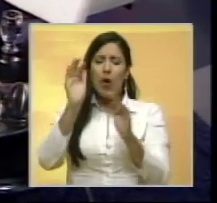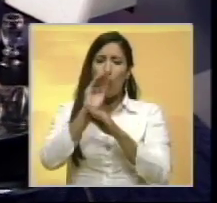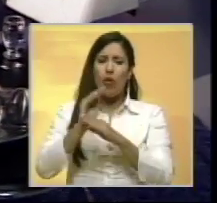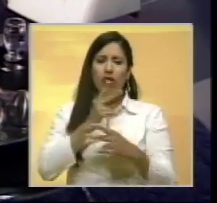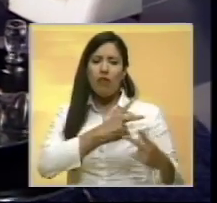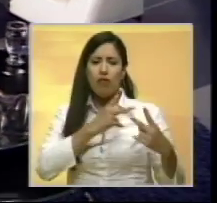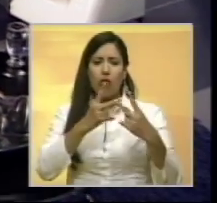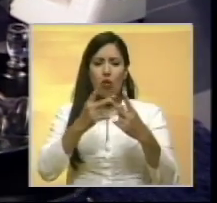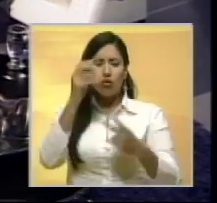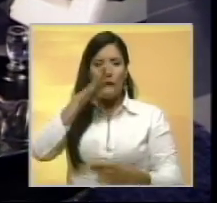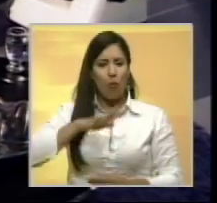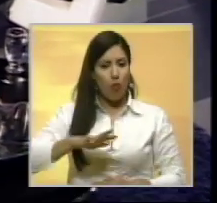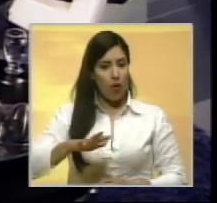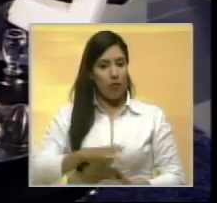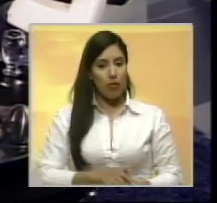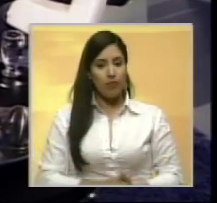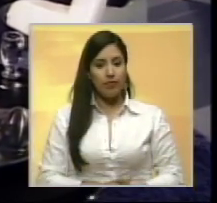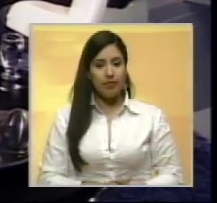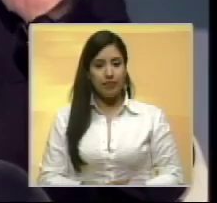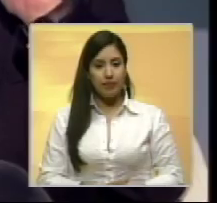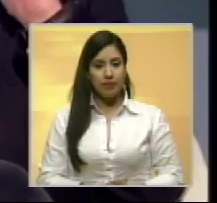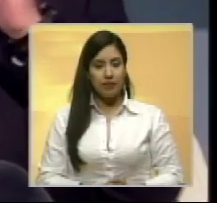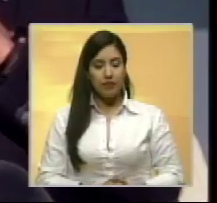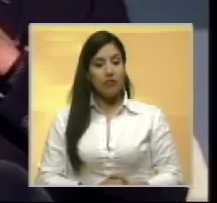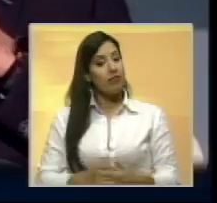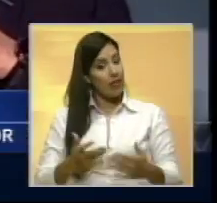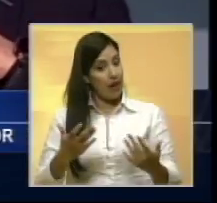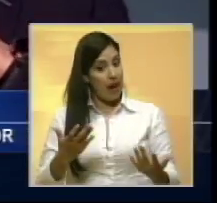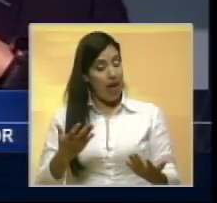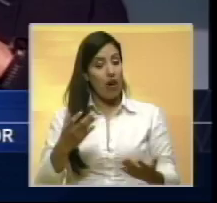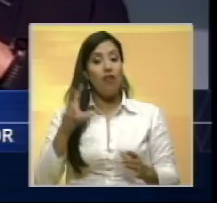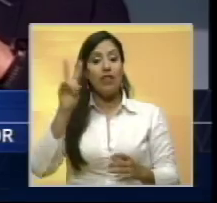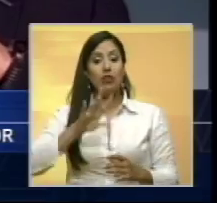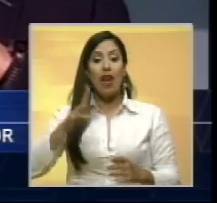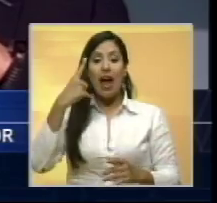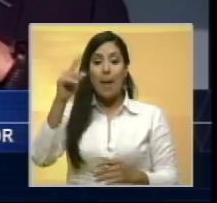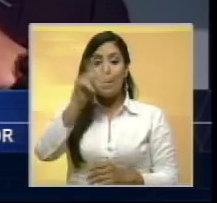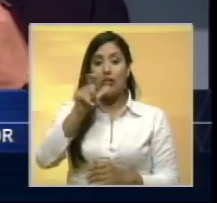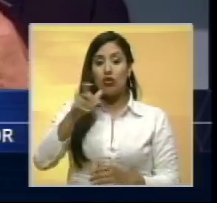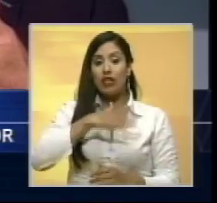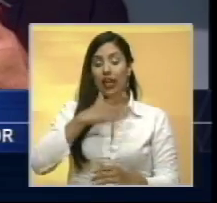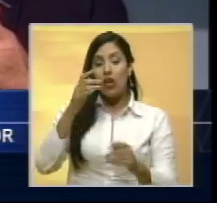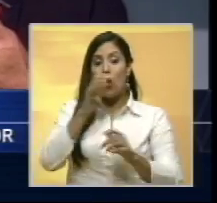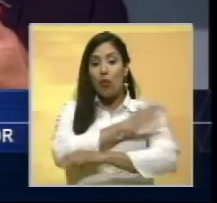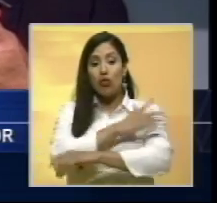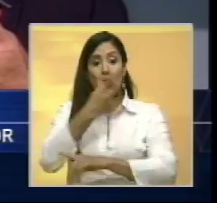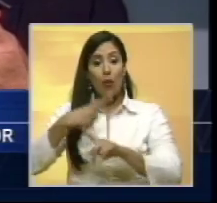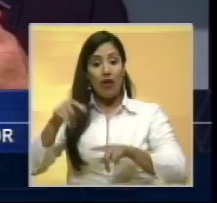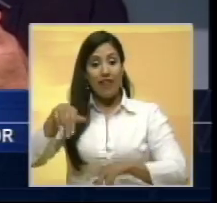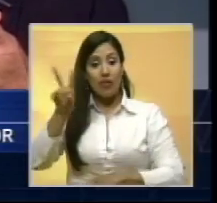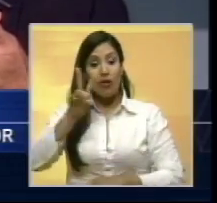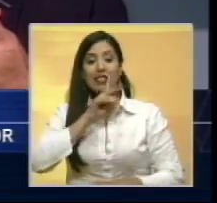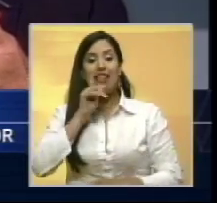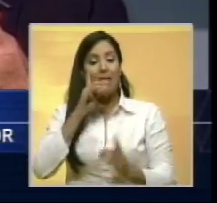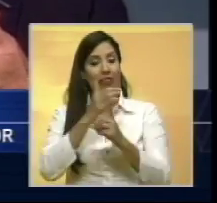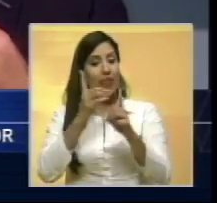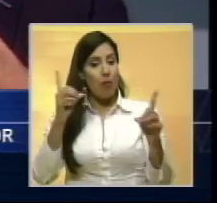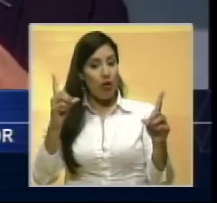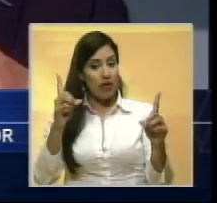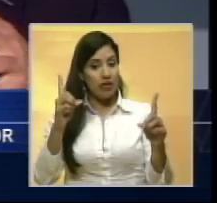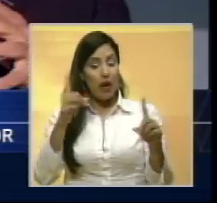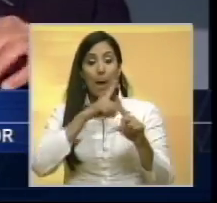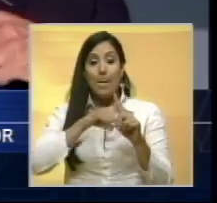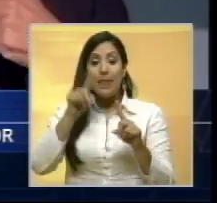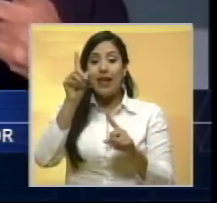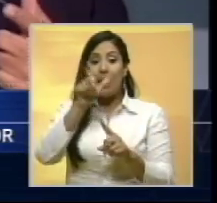la voluntad popular. Por supuesto que en Venezuela hay personas que militan en la oposición porque Venezuela es una democracia, sin duda alguna.